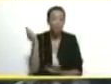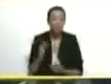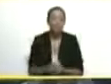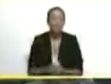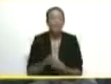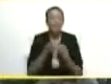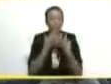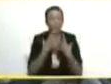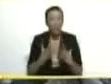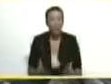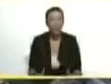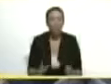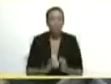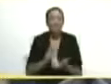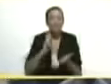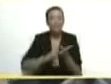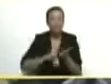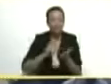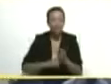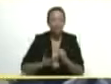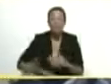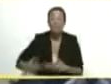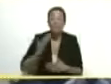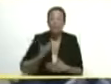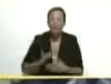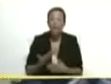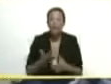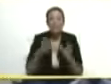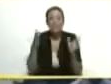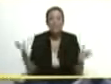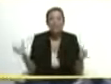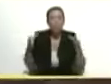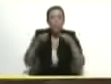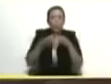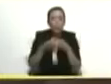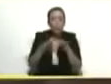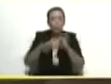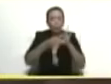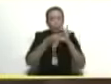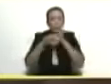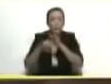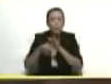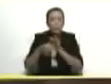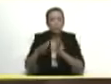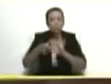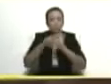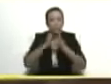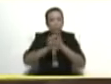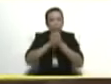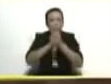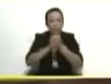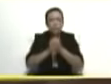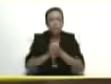Bueno, verdaderamente es muy importante que estemos siempre juntos, siempre unidos,